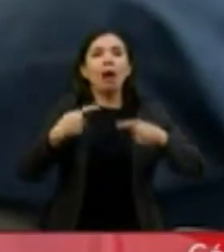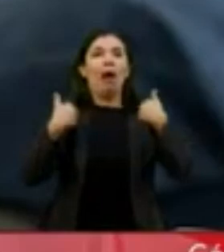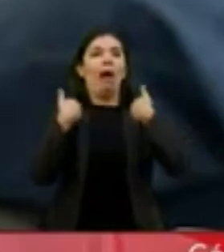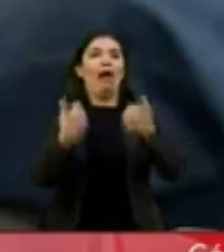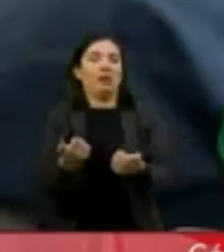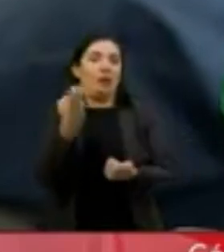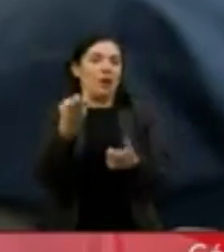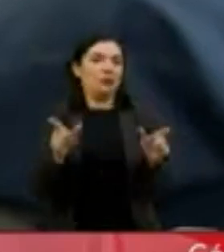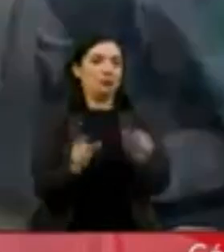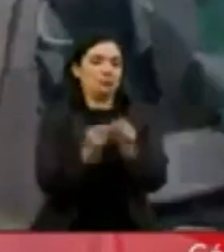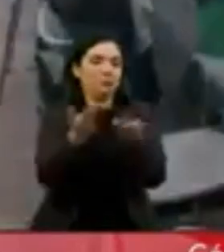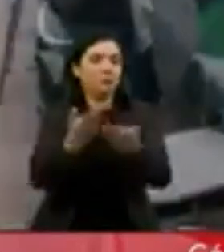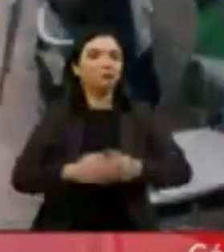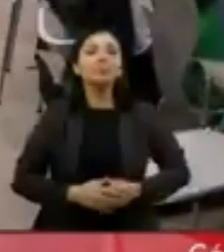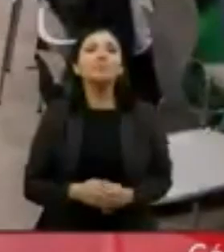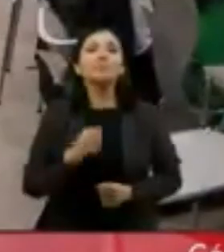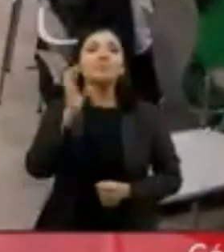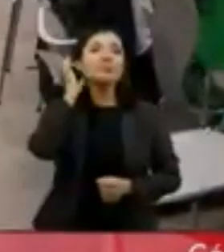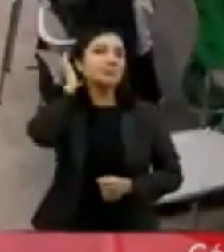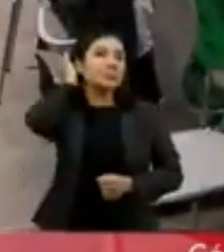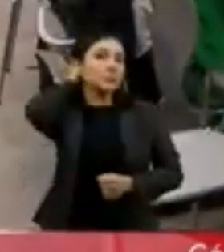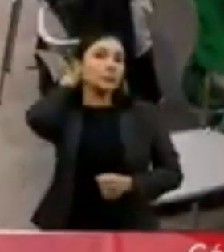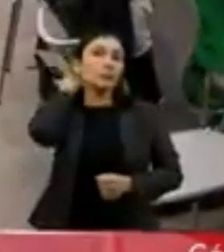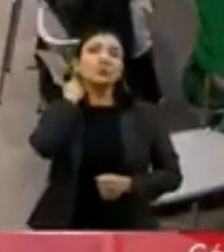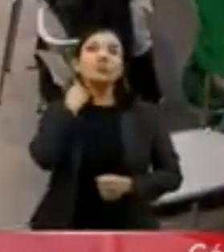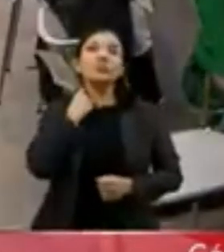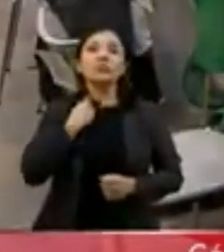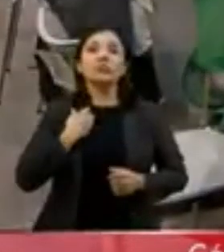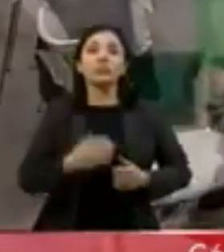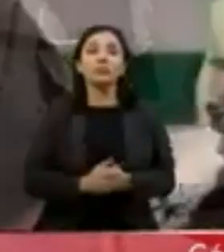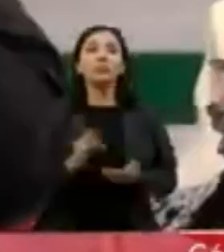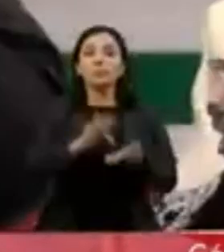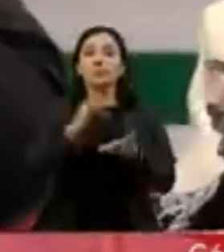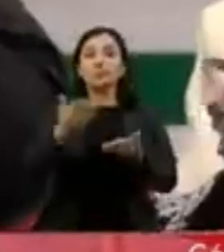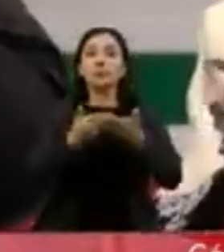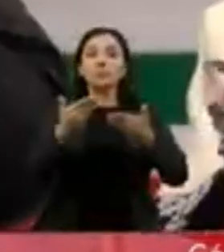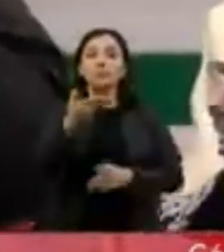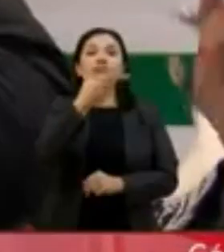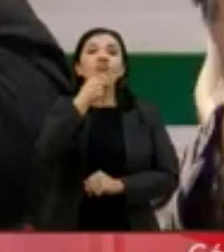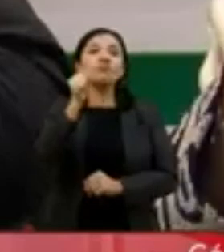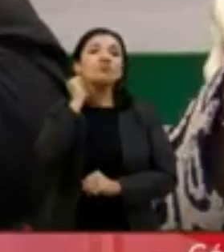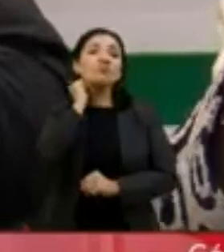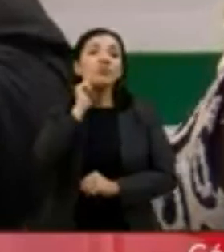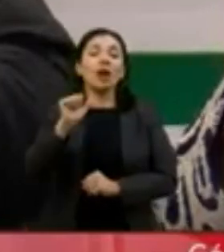cuánto presidenta Muchas gracias tiene la palabra